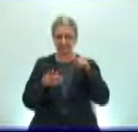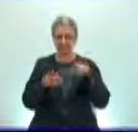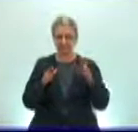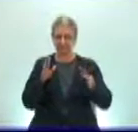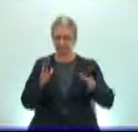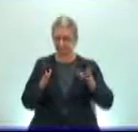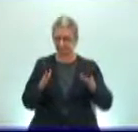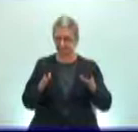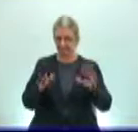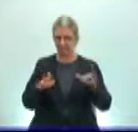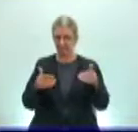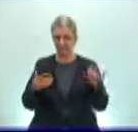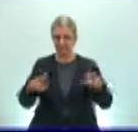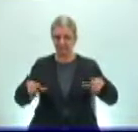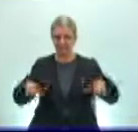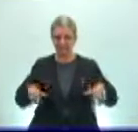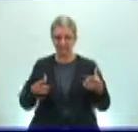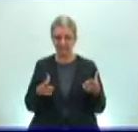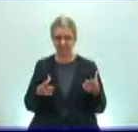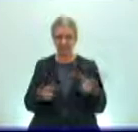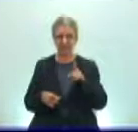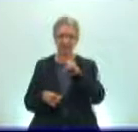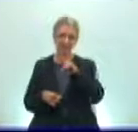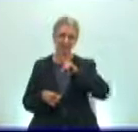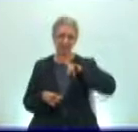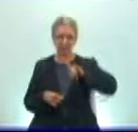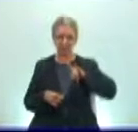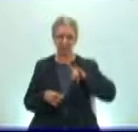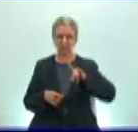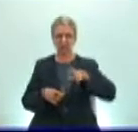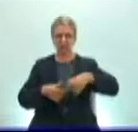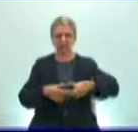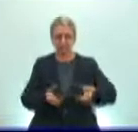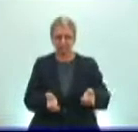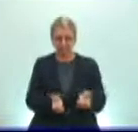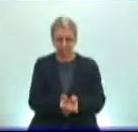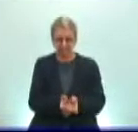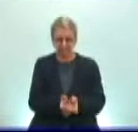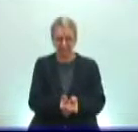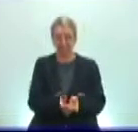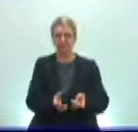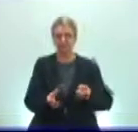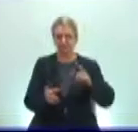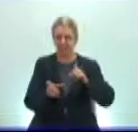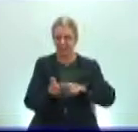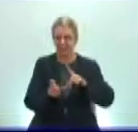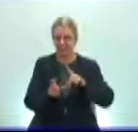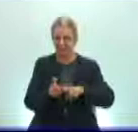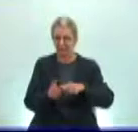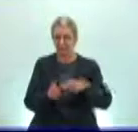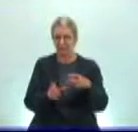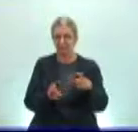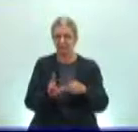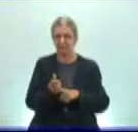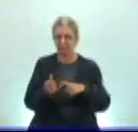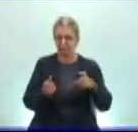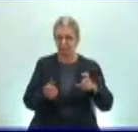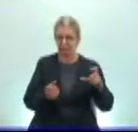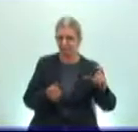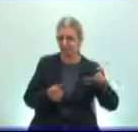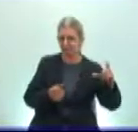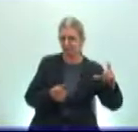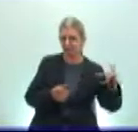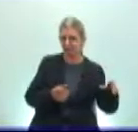precisamente la celebración del 19 Congreso del Partido Comunista Bolchevique. donde se